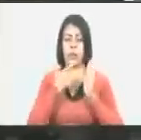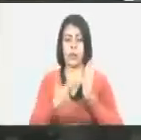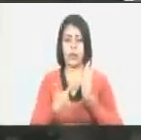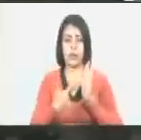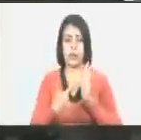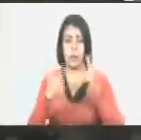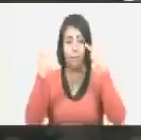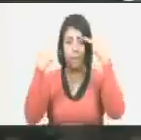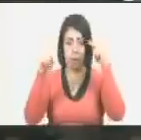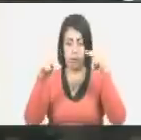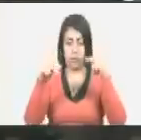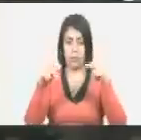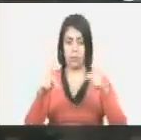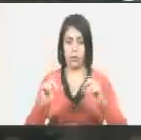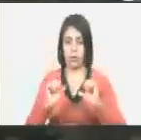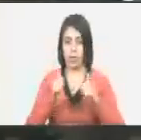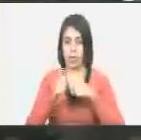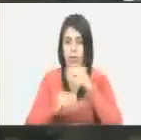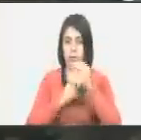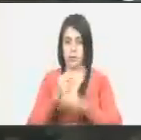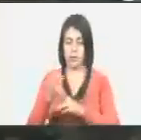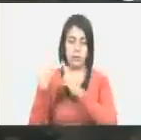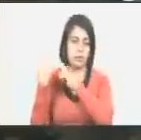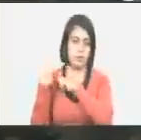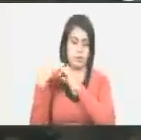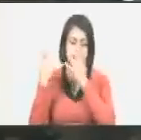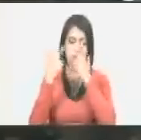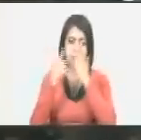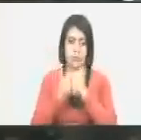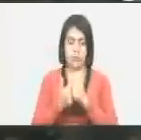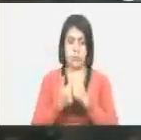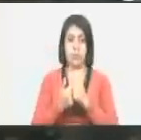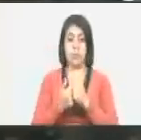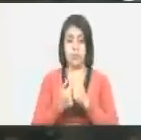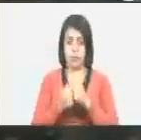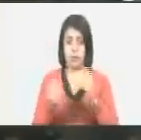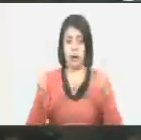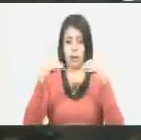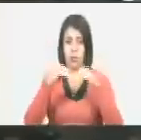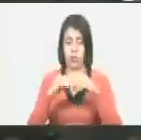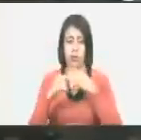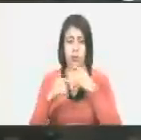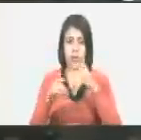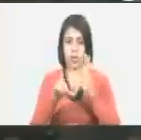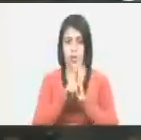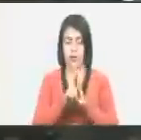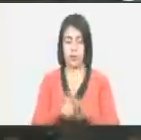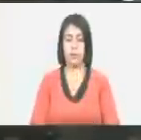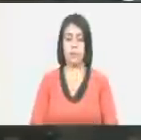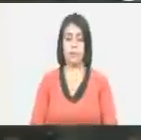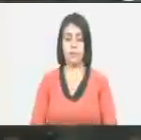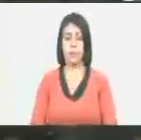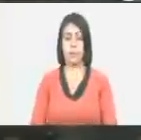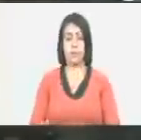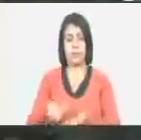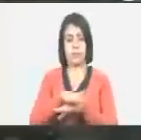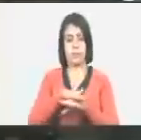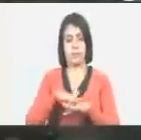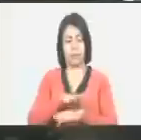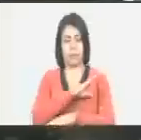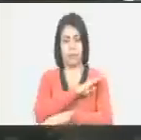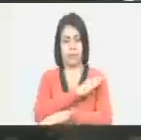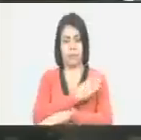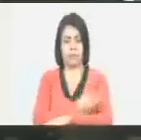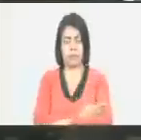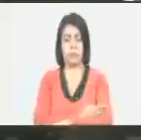este párrafo dará lugar a responsabilidad administrativa y disciplinaria de conformidad con la ley. Los ministerios del Poder